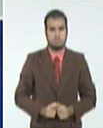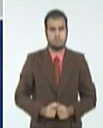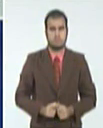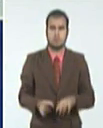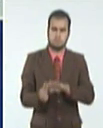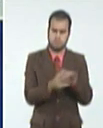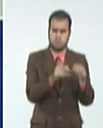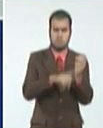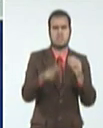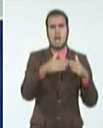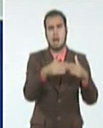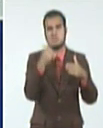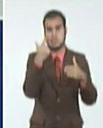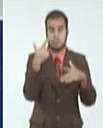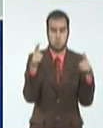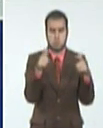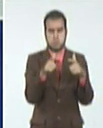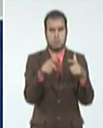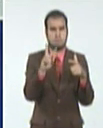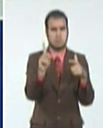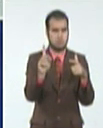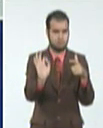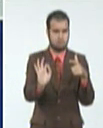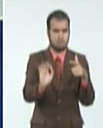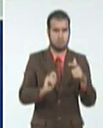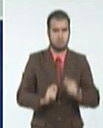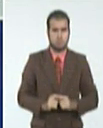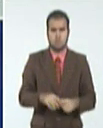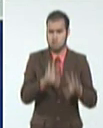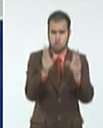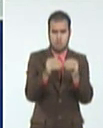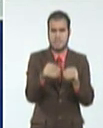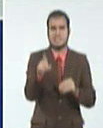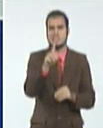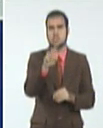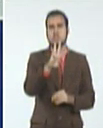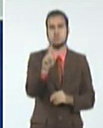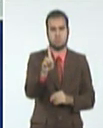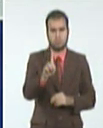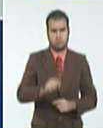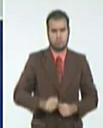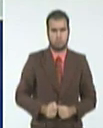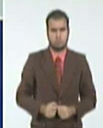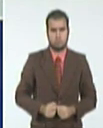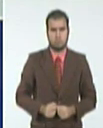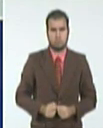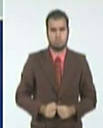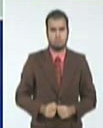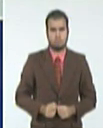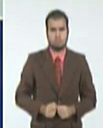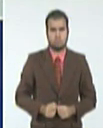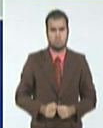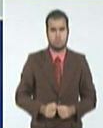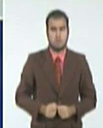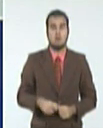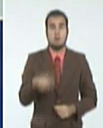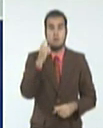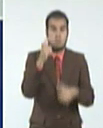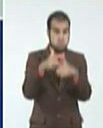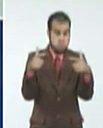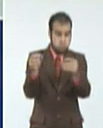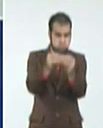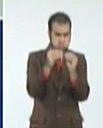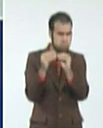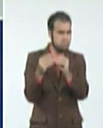disminuir, 21 menos, 131 en total, y la mayor concentración de casos ayer